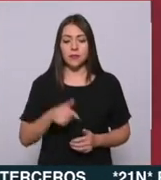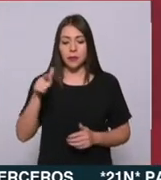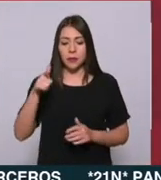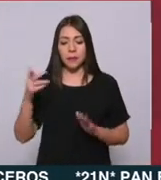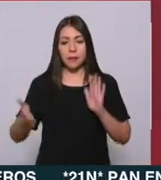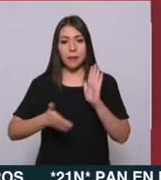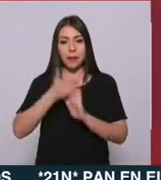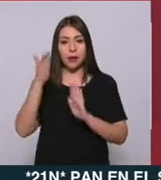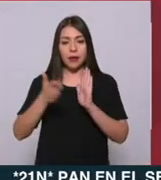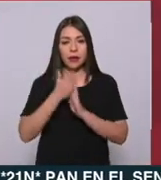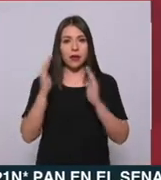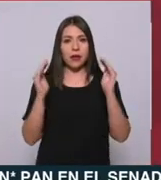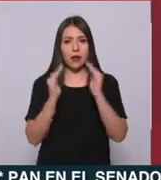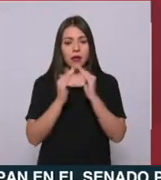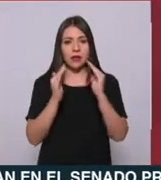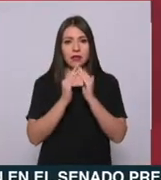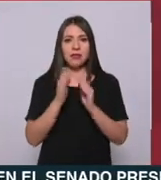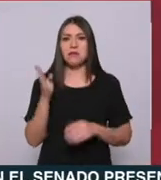de mala calidad,